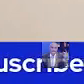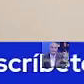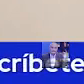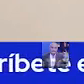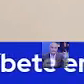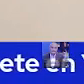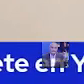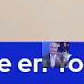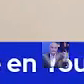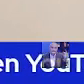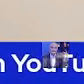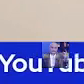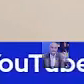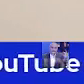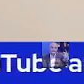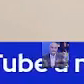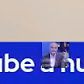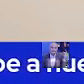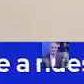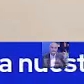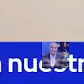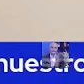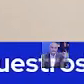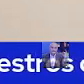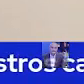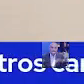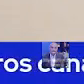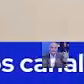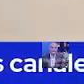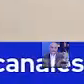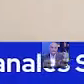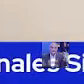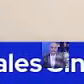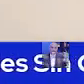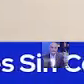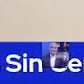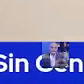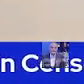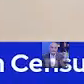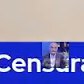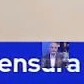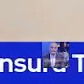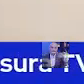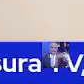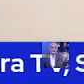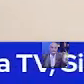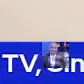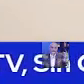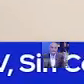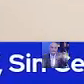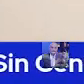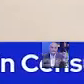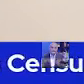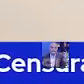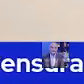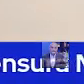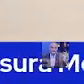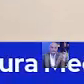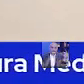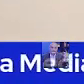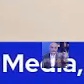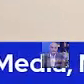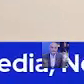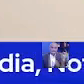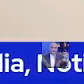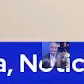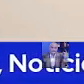la protección y asistencia a mexicanos en aquel país en medio de esta situación